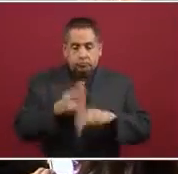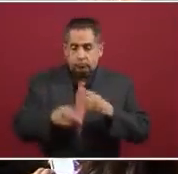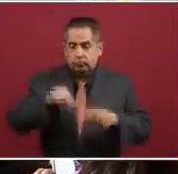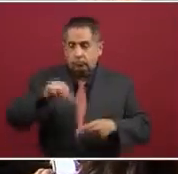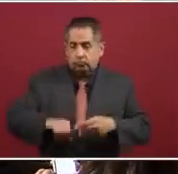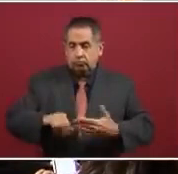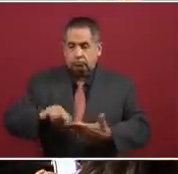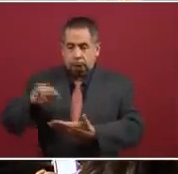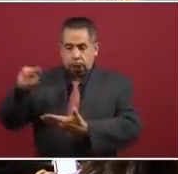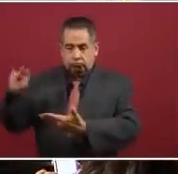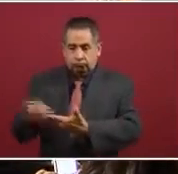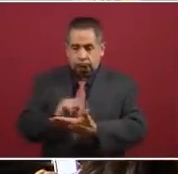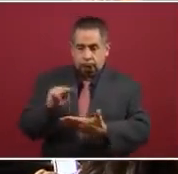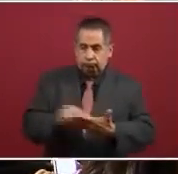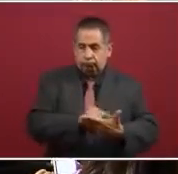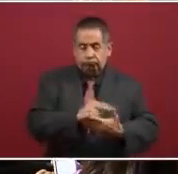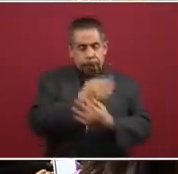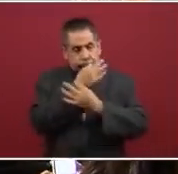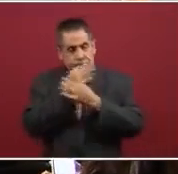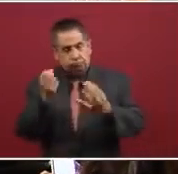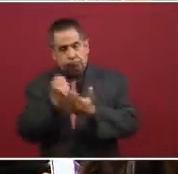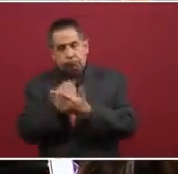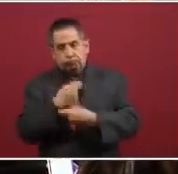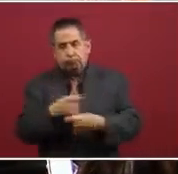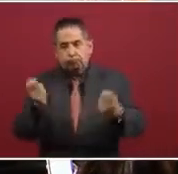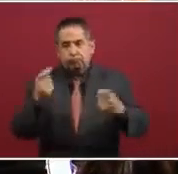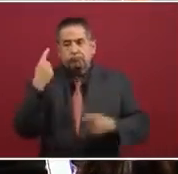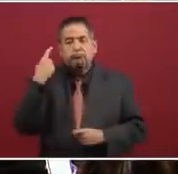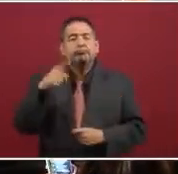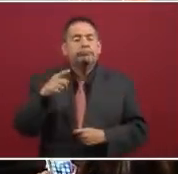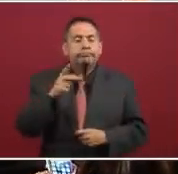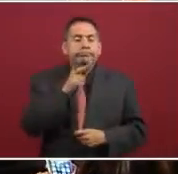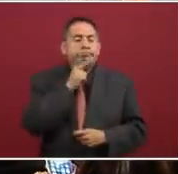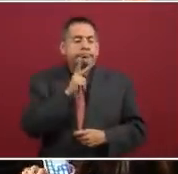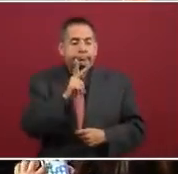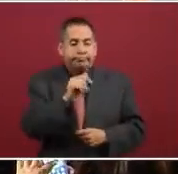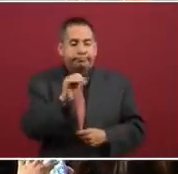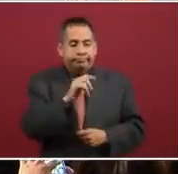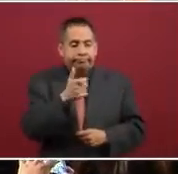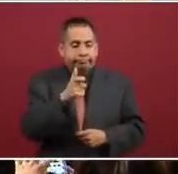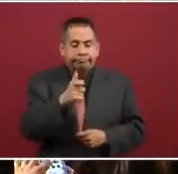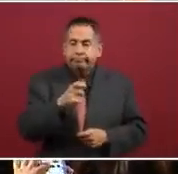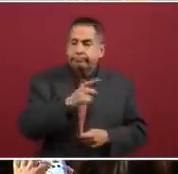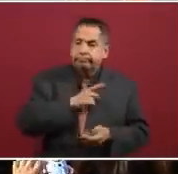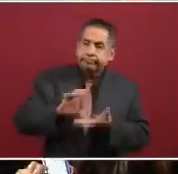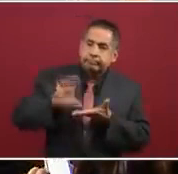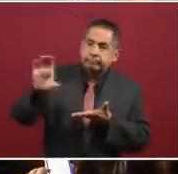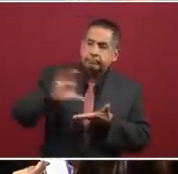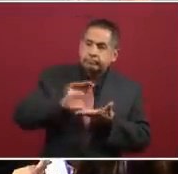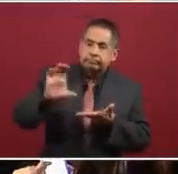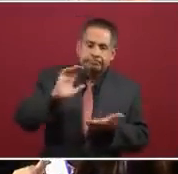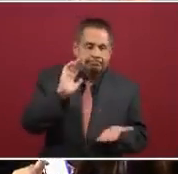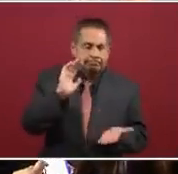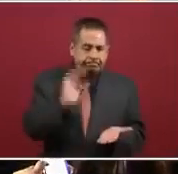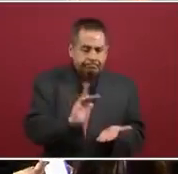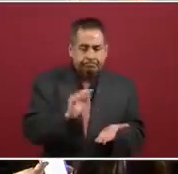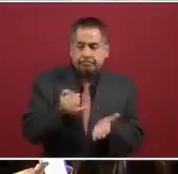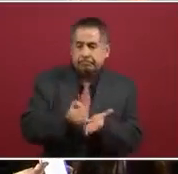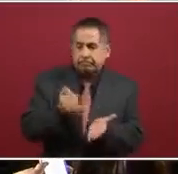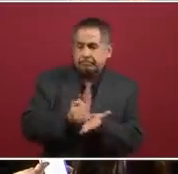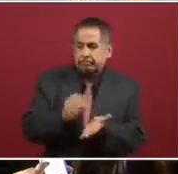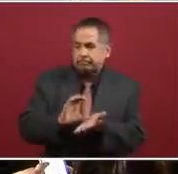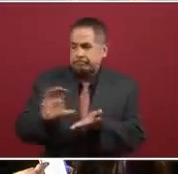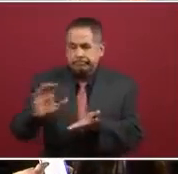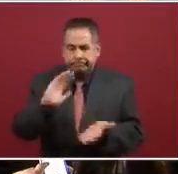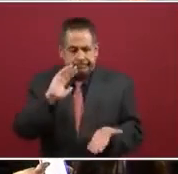un decreto que va a permitir a Pemex tener reducciones en su carga tributaria. Van a ser beneficios